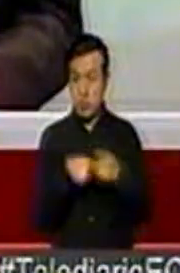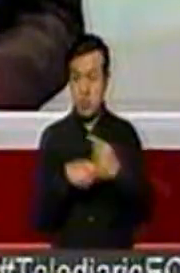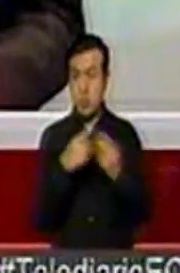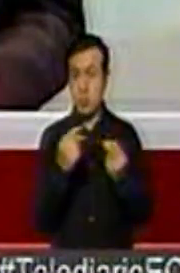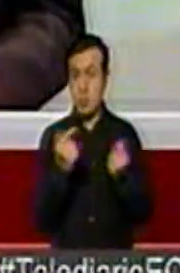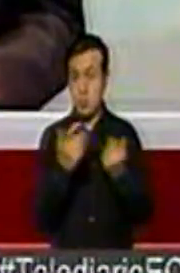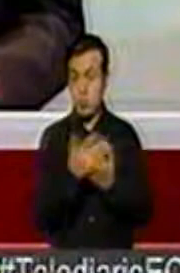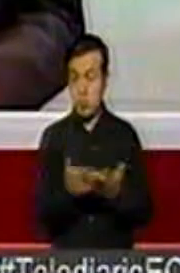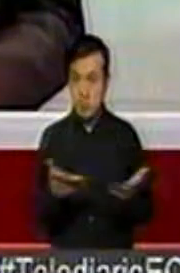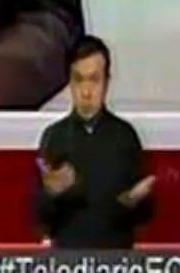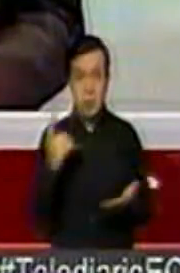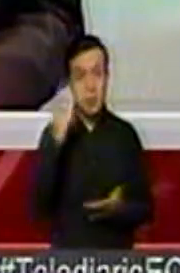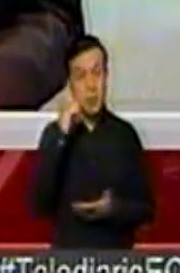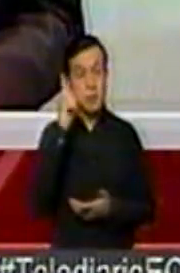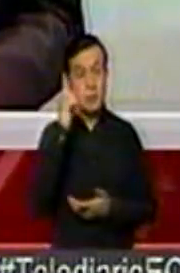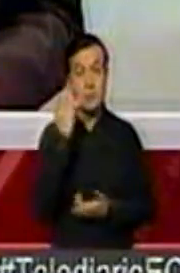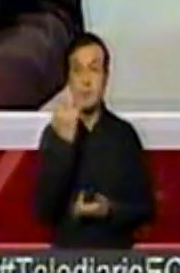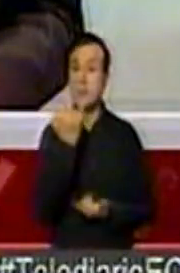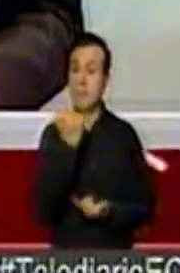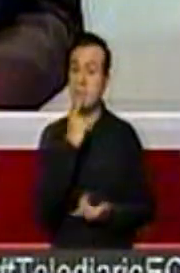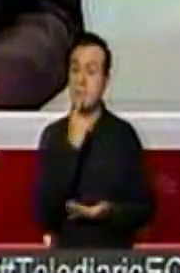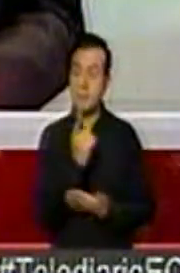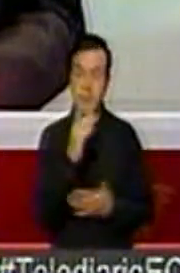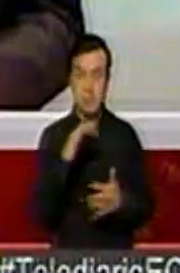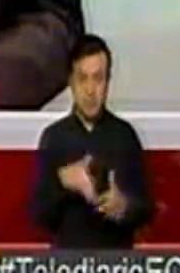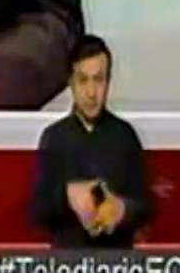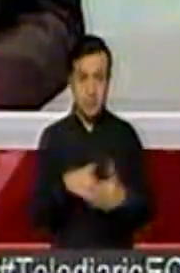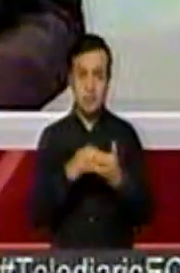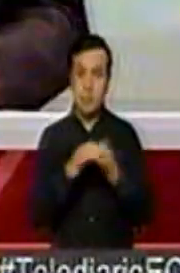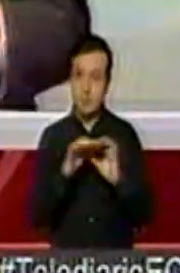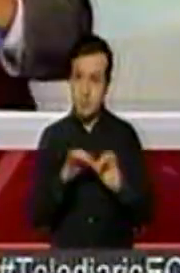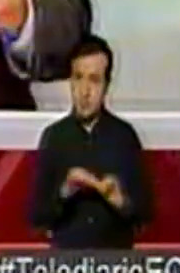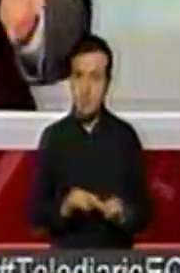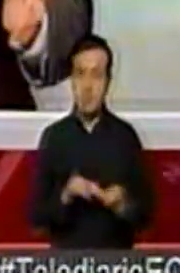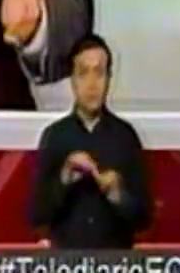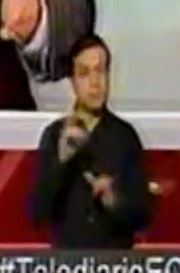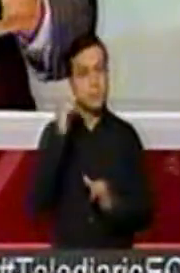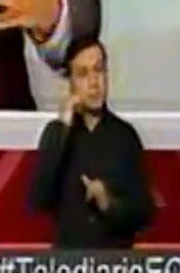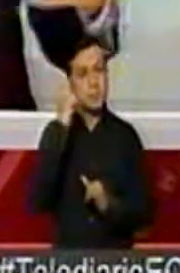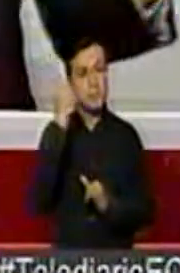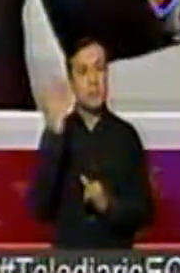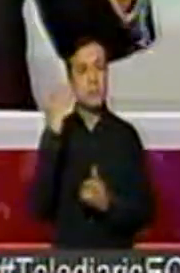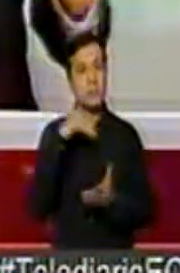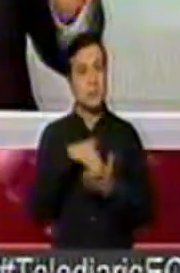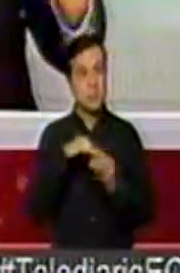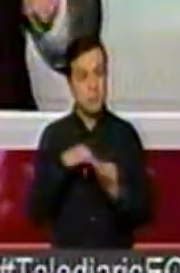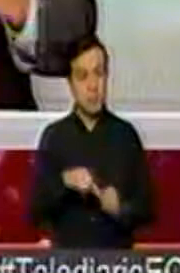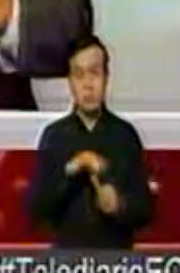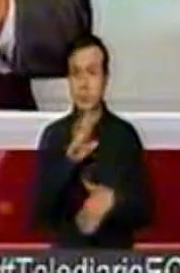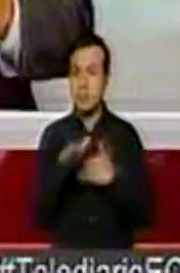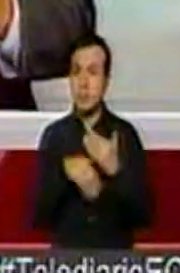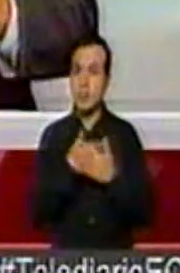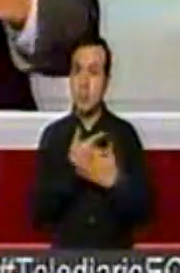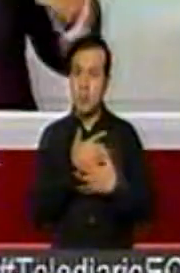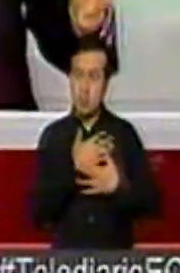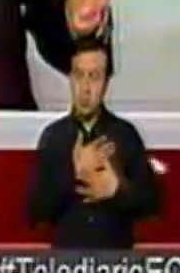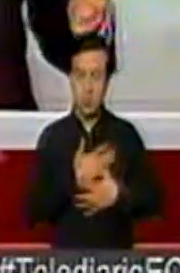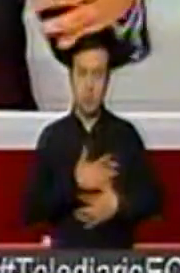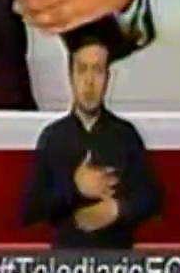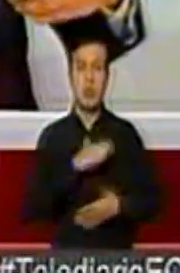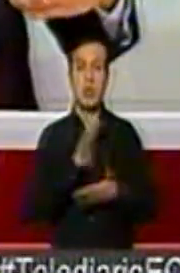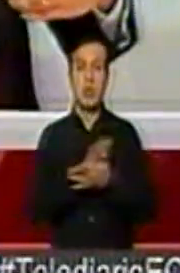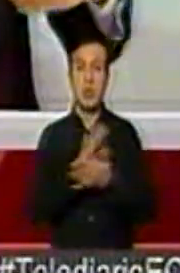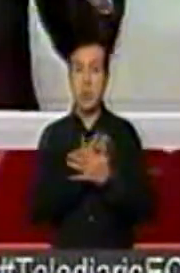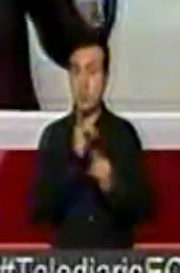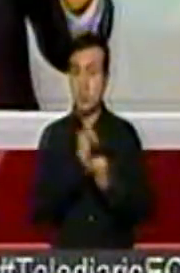simplificado. Creemos que es un buen momento para poder reactivar ese mecanismo y que exista nuevamente una válvula de oxígeno para que el sector